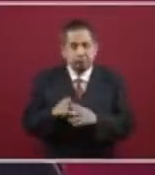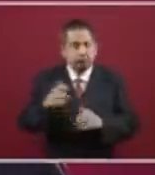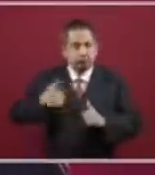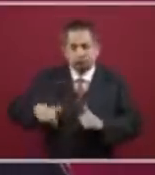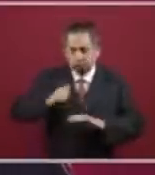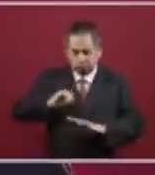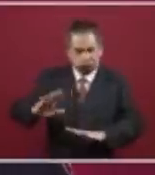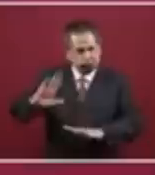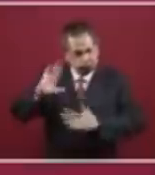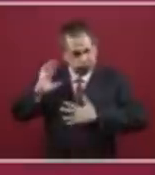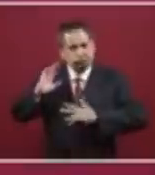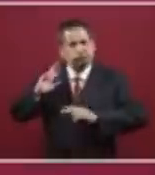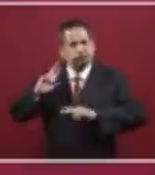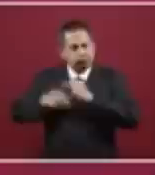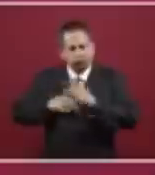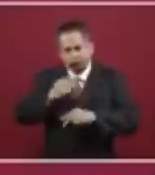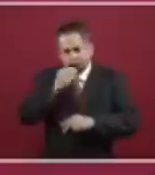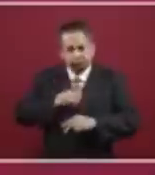compromiso